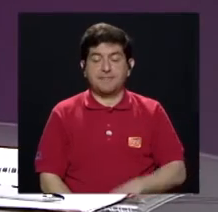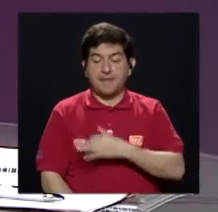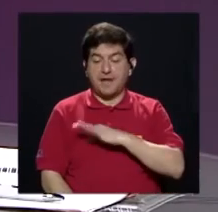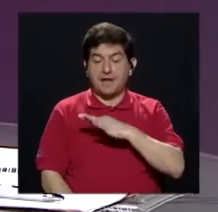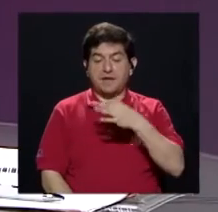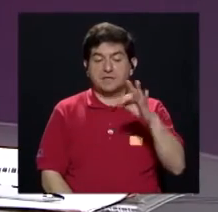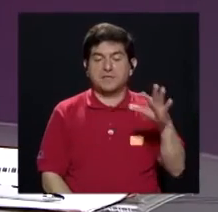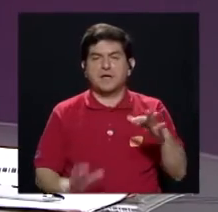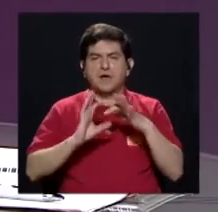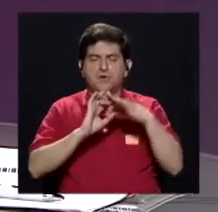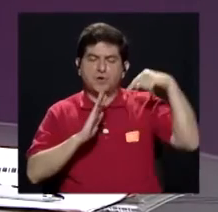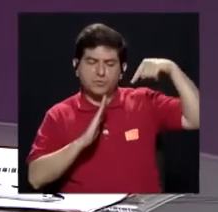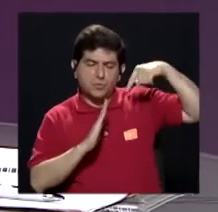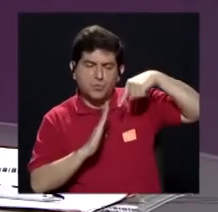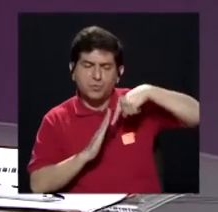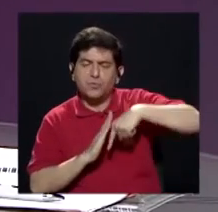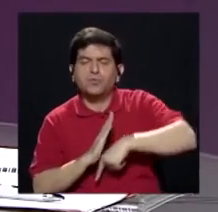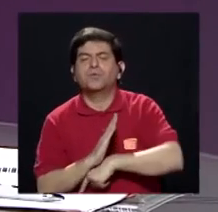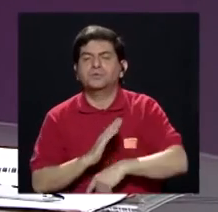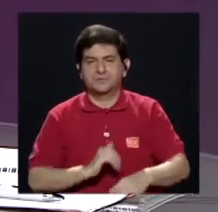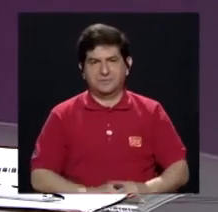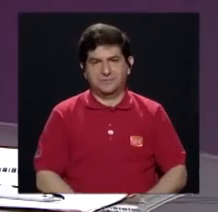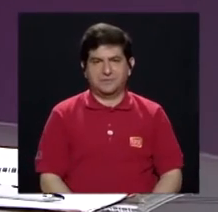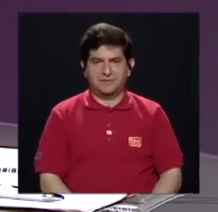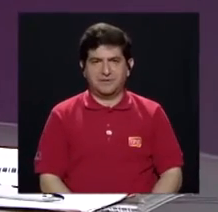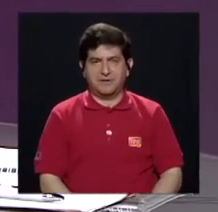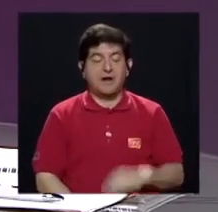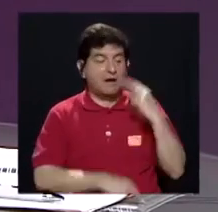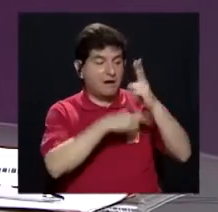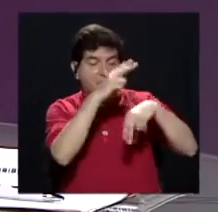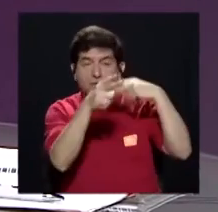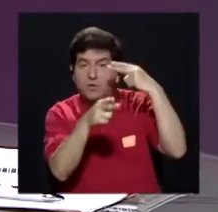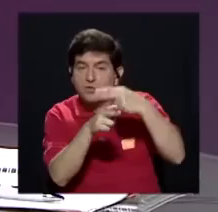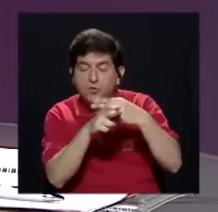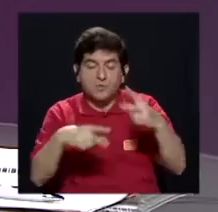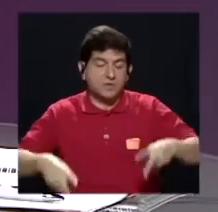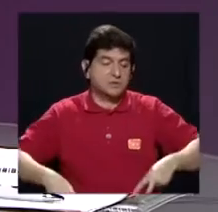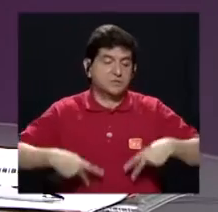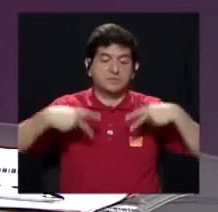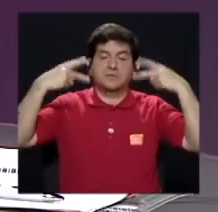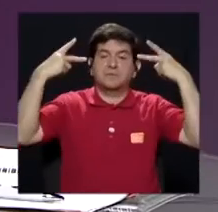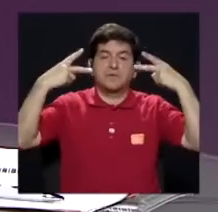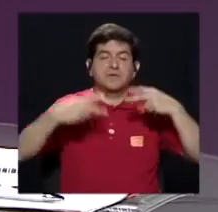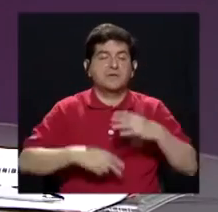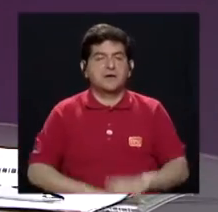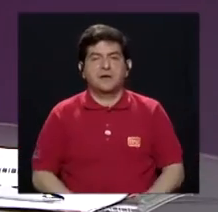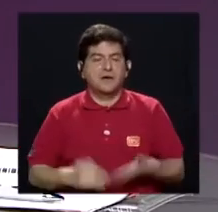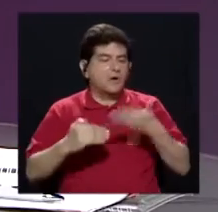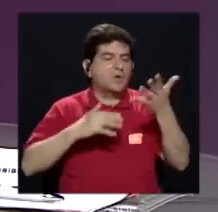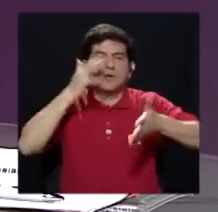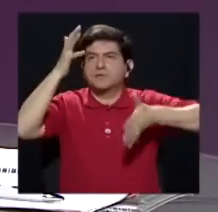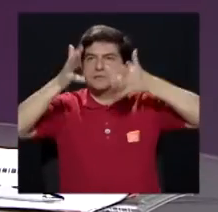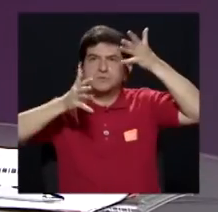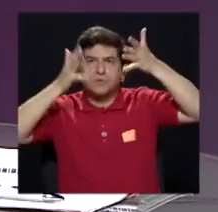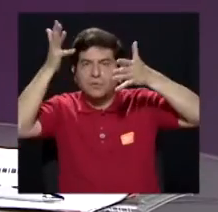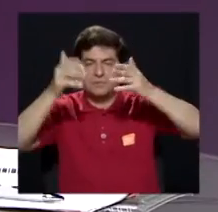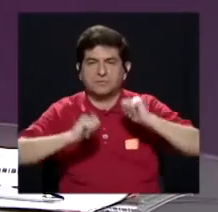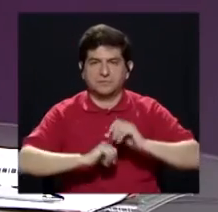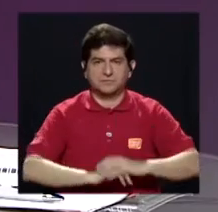espiritualidad es una relación más profunda, ¿no? Con el universo, con la vida misma, con la creación, con,